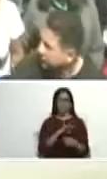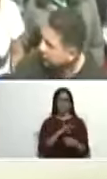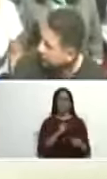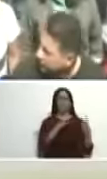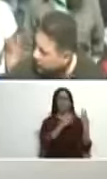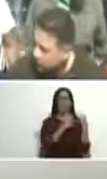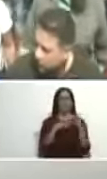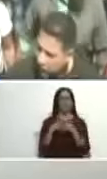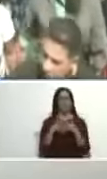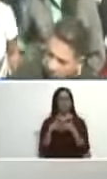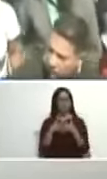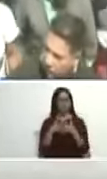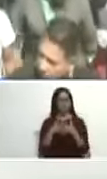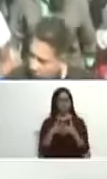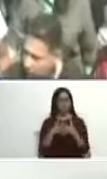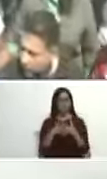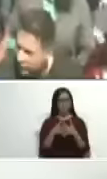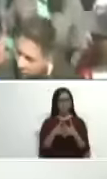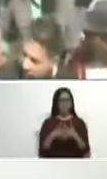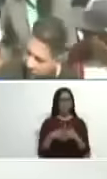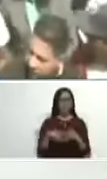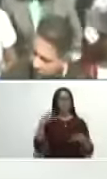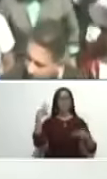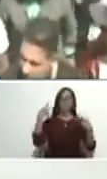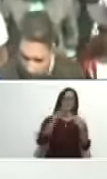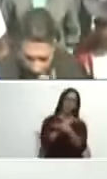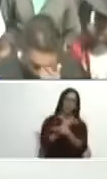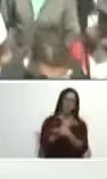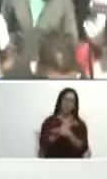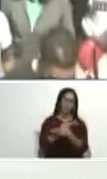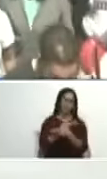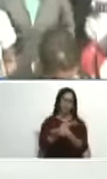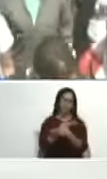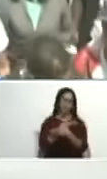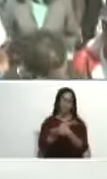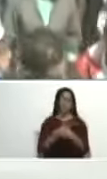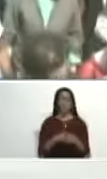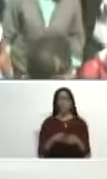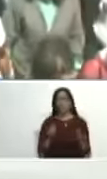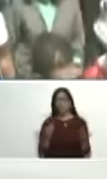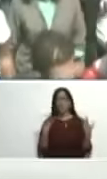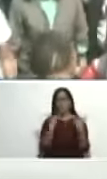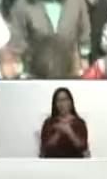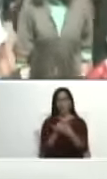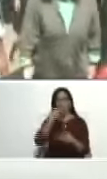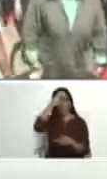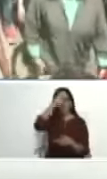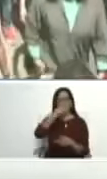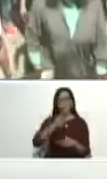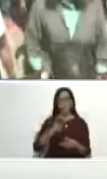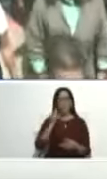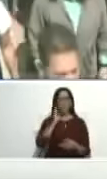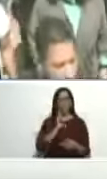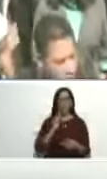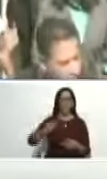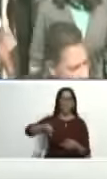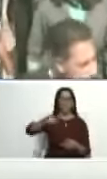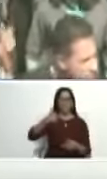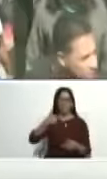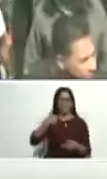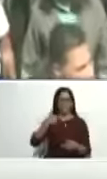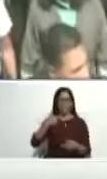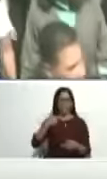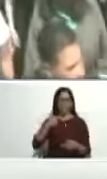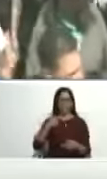imperialismo y nos censuran. Y censuran al pueblo bolivariano mayoritario